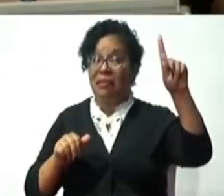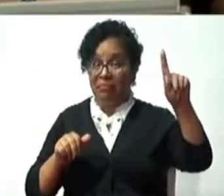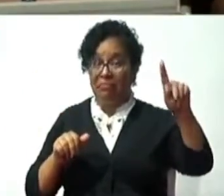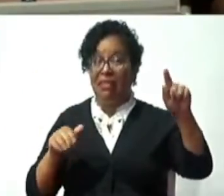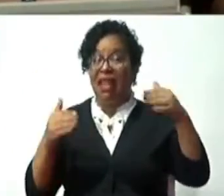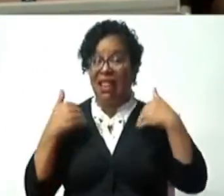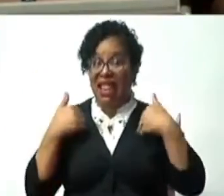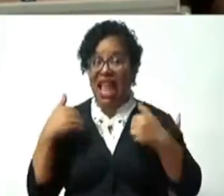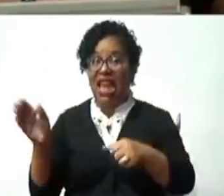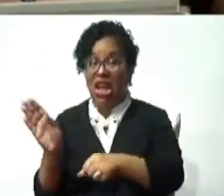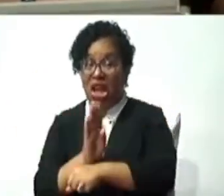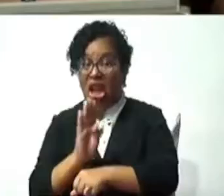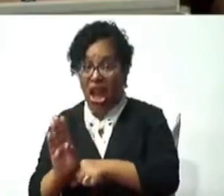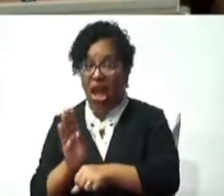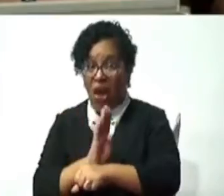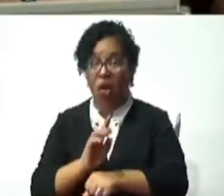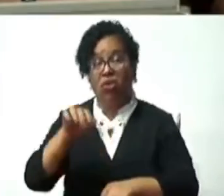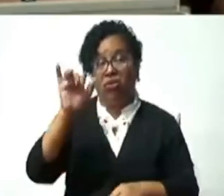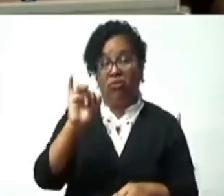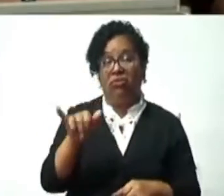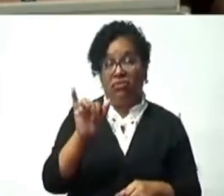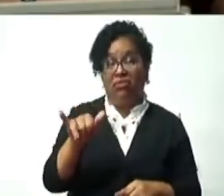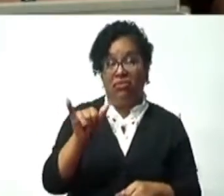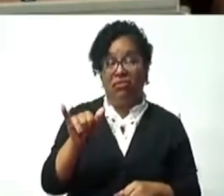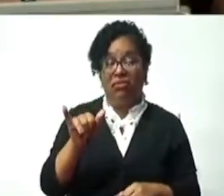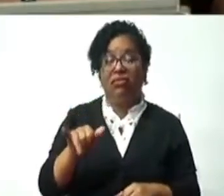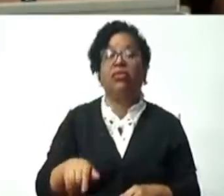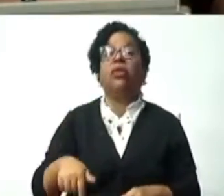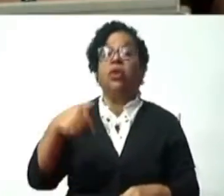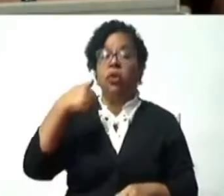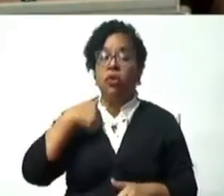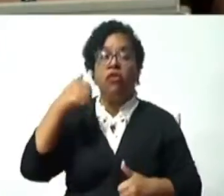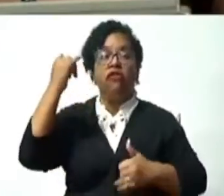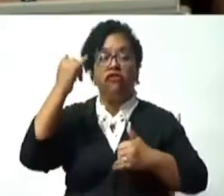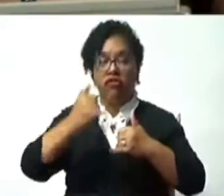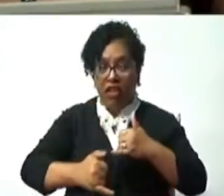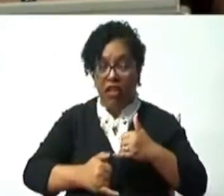Dominicana. Concluyo diciendo, no más